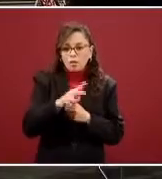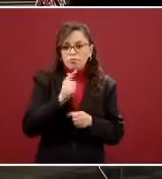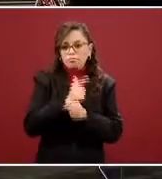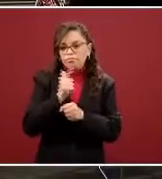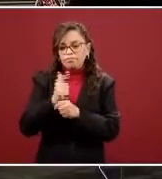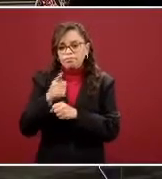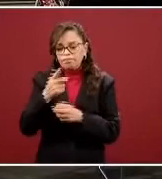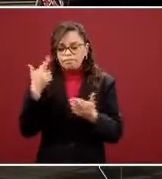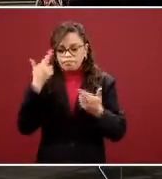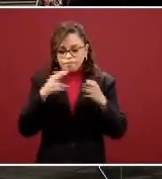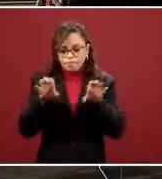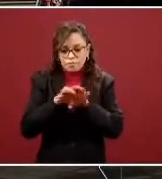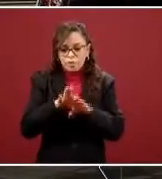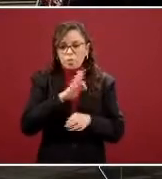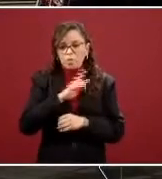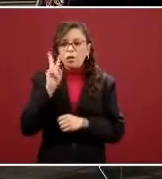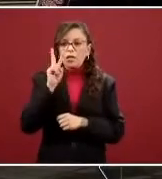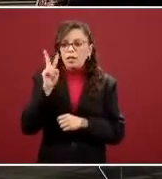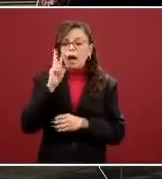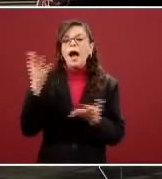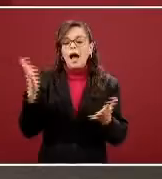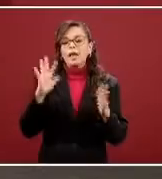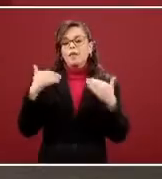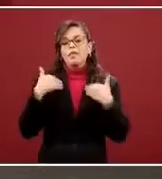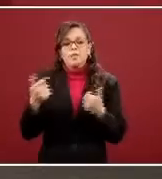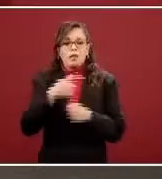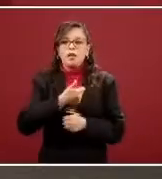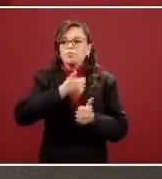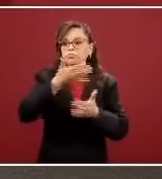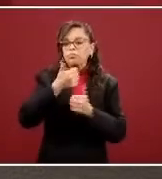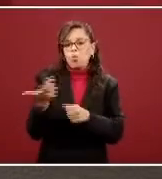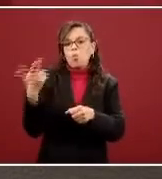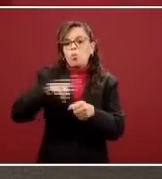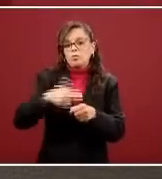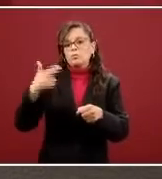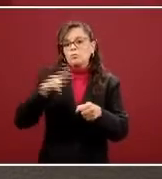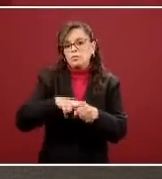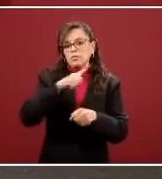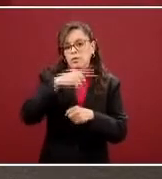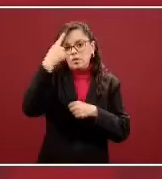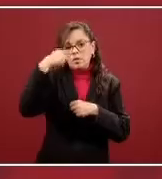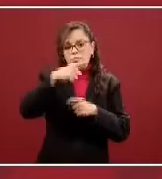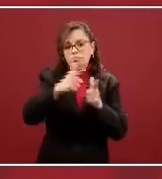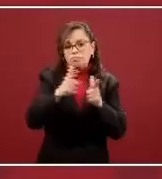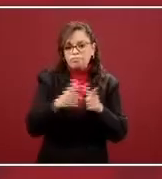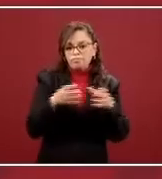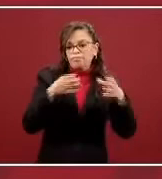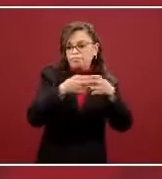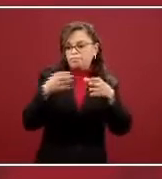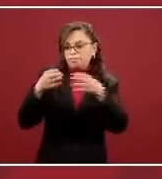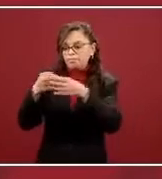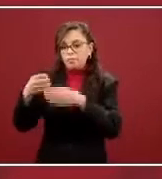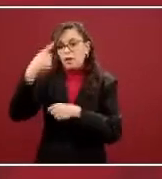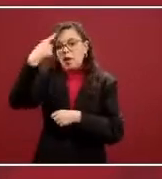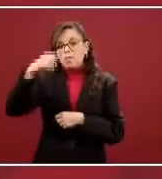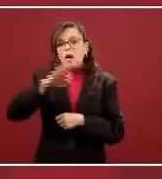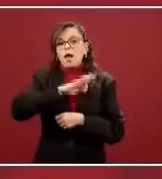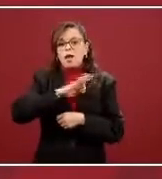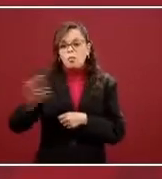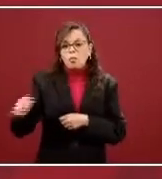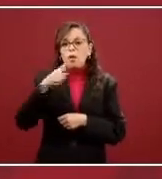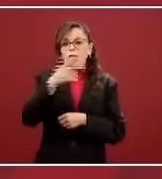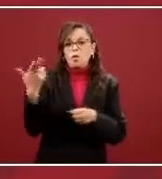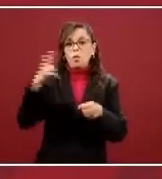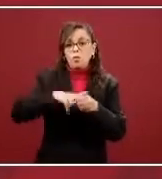lado, definiendo en qué hospitales se pueden ir agrupando ciertas atenciones para ir liberando otros hospitales y en